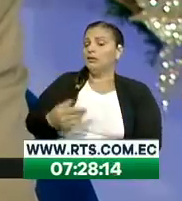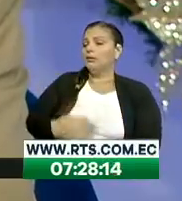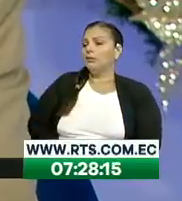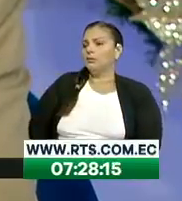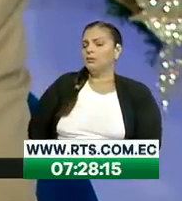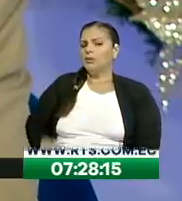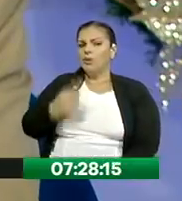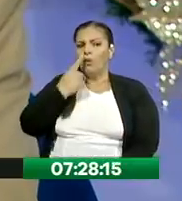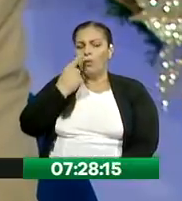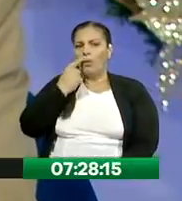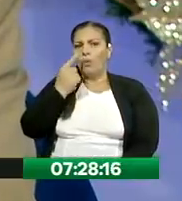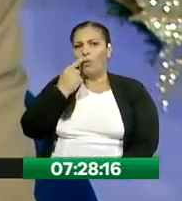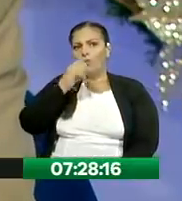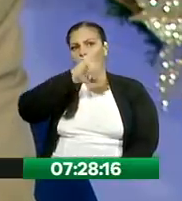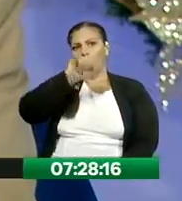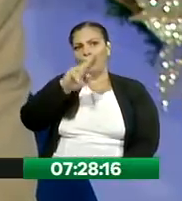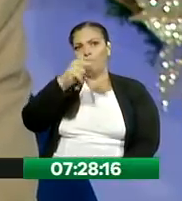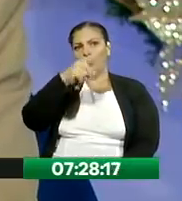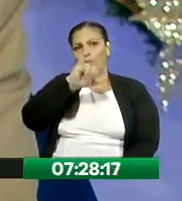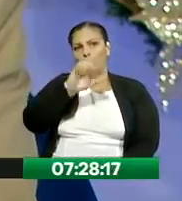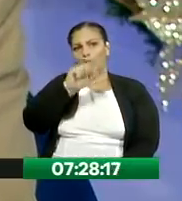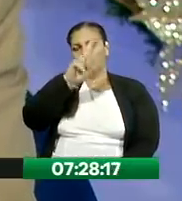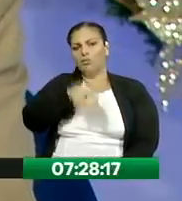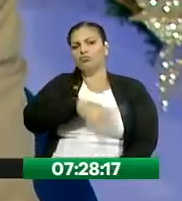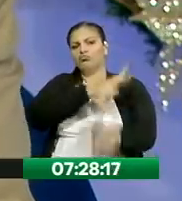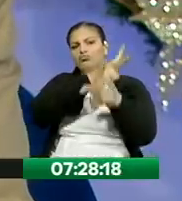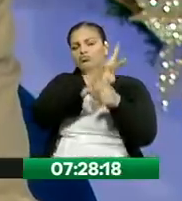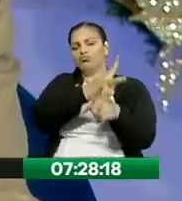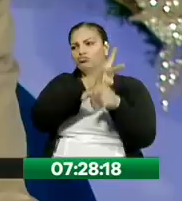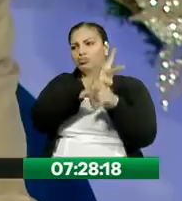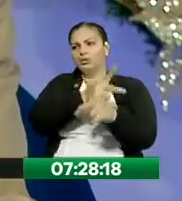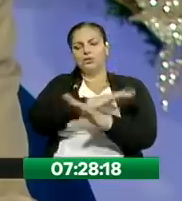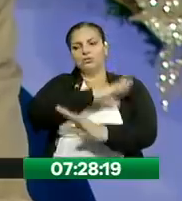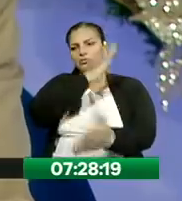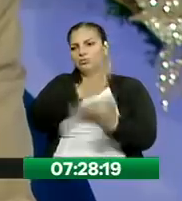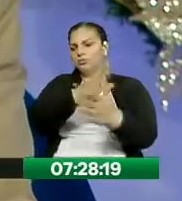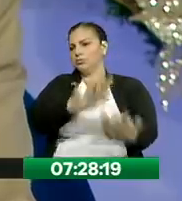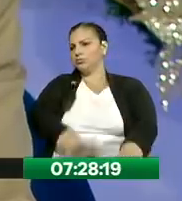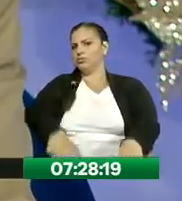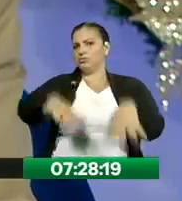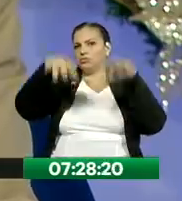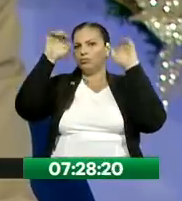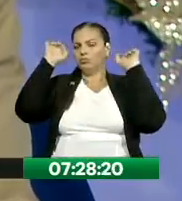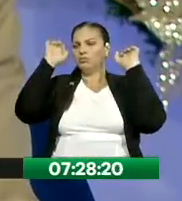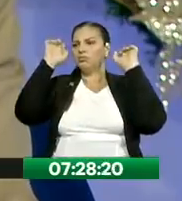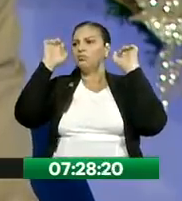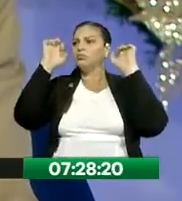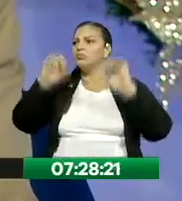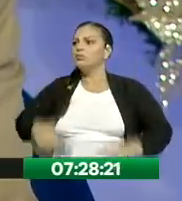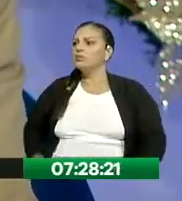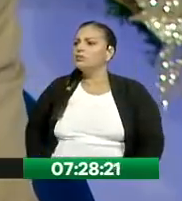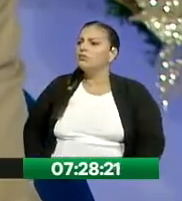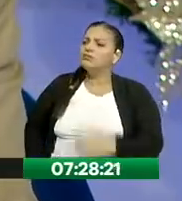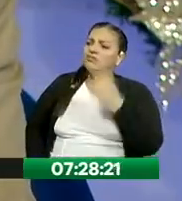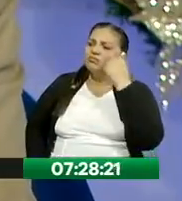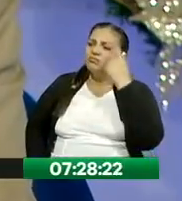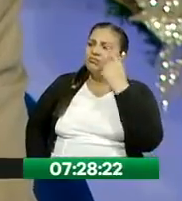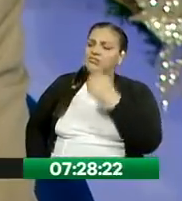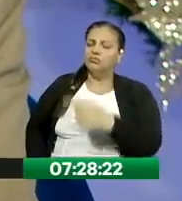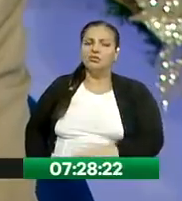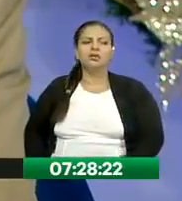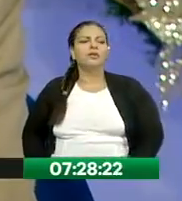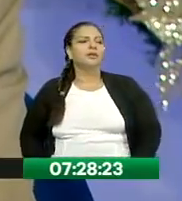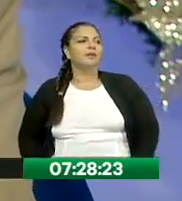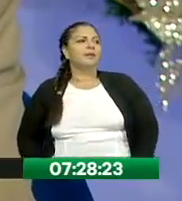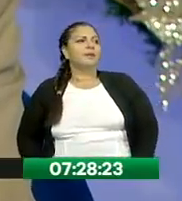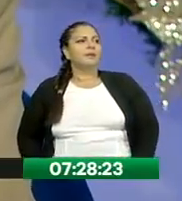que se refiere a sus relaciones internacionales lo más urgente posible para terminar con este tema